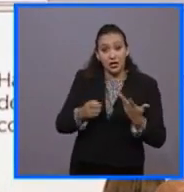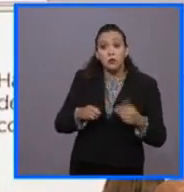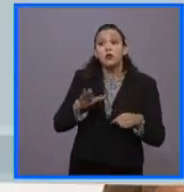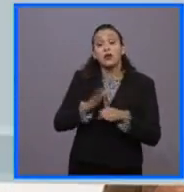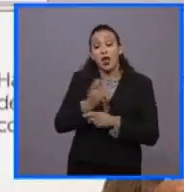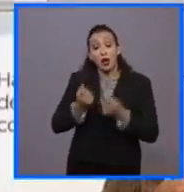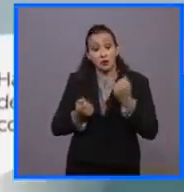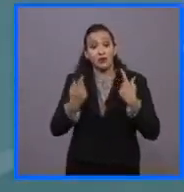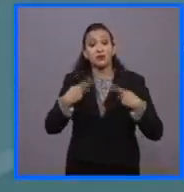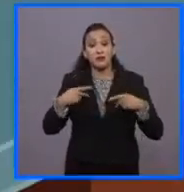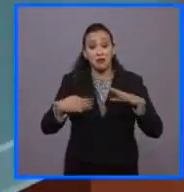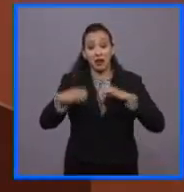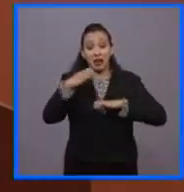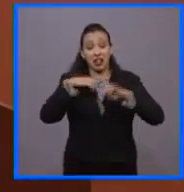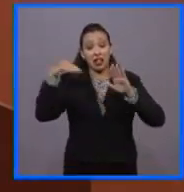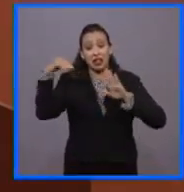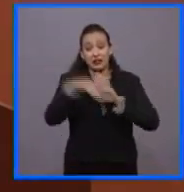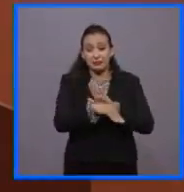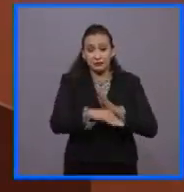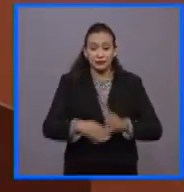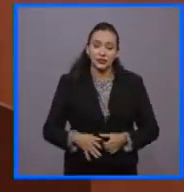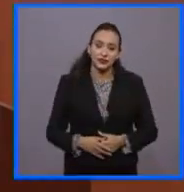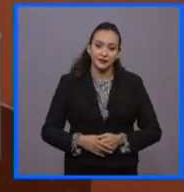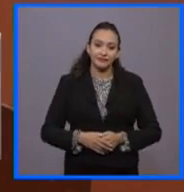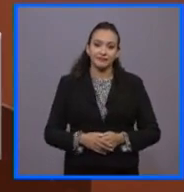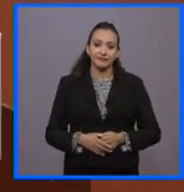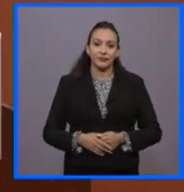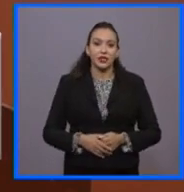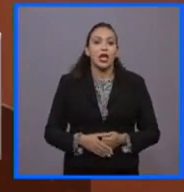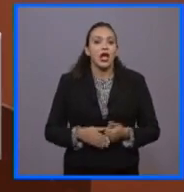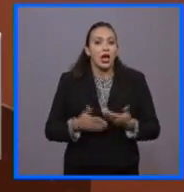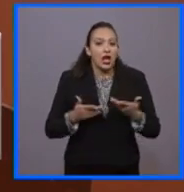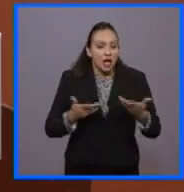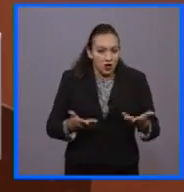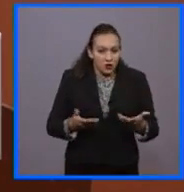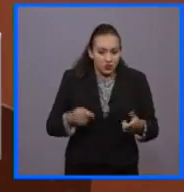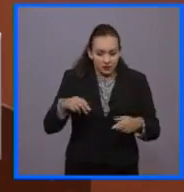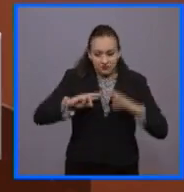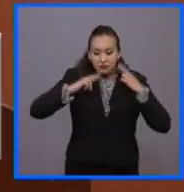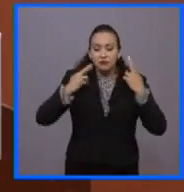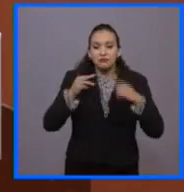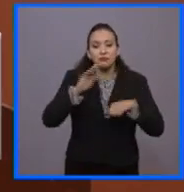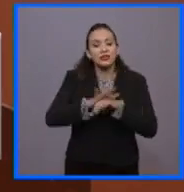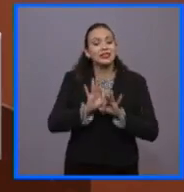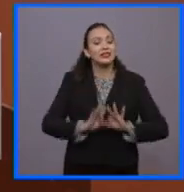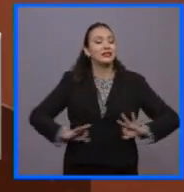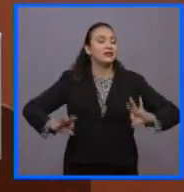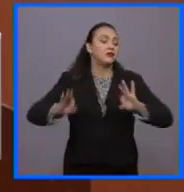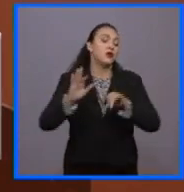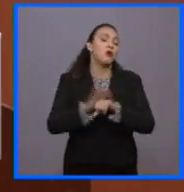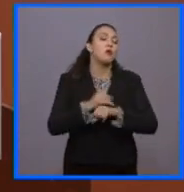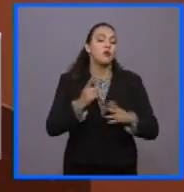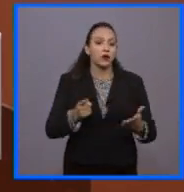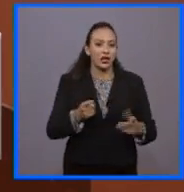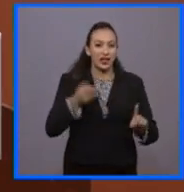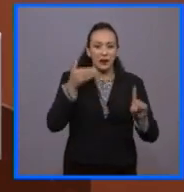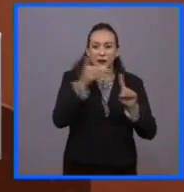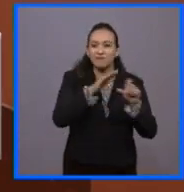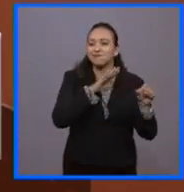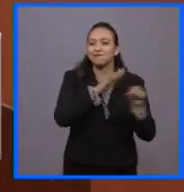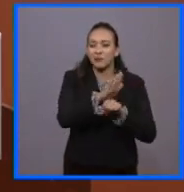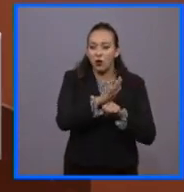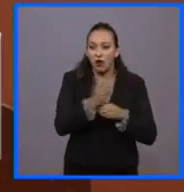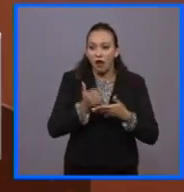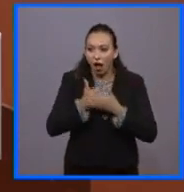quiebra. Las jornadas que hoy nos convocan retoman ese espíritu con la búsqueda